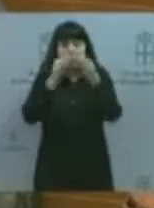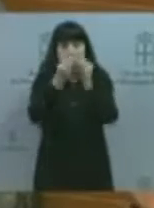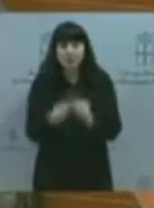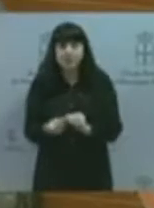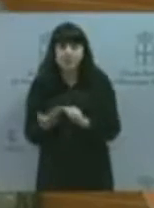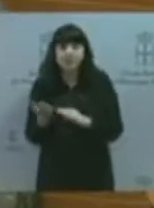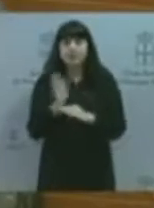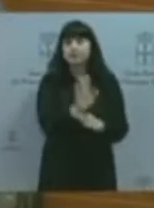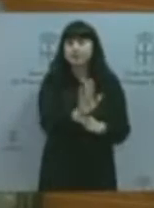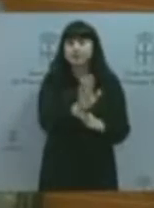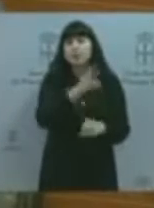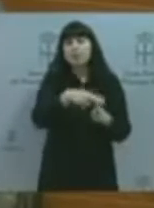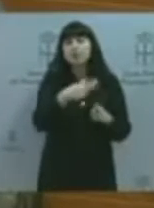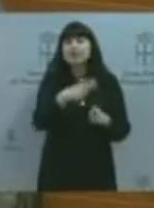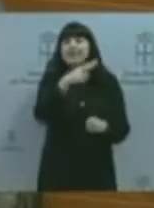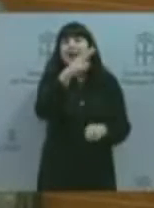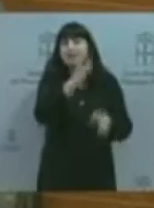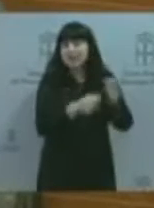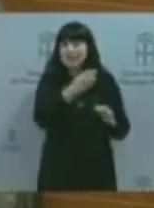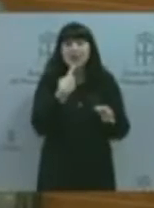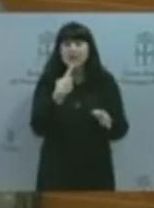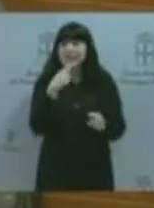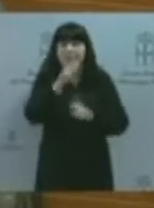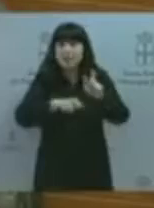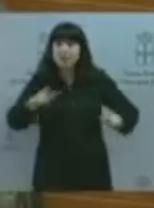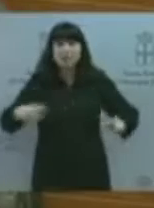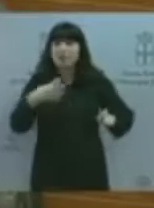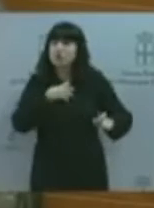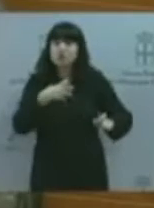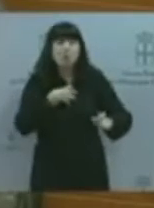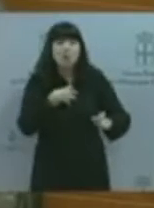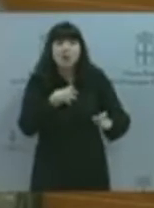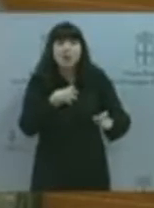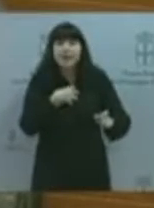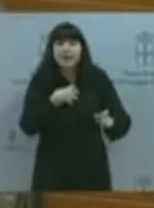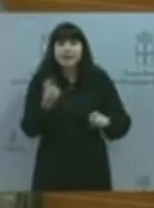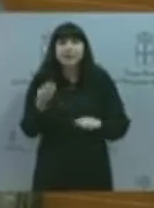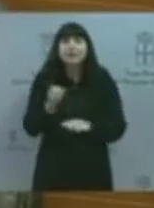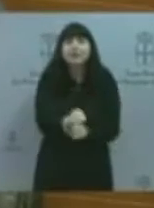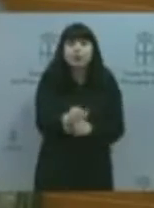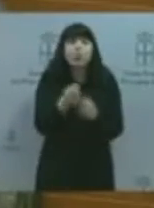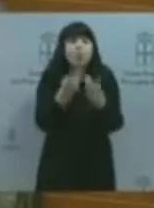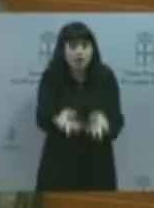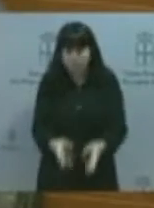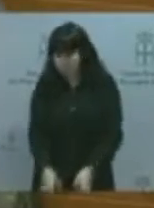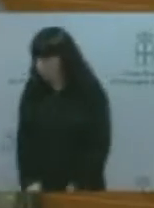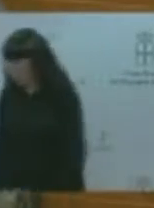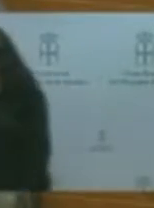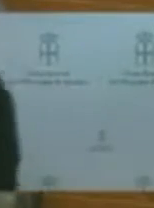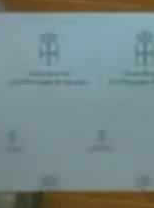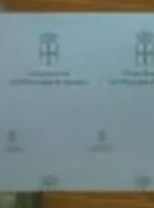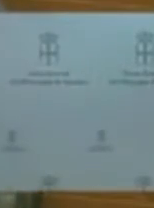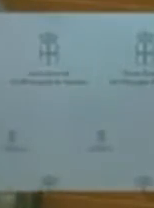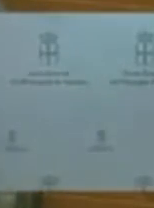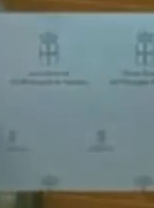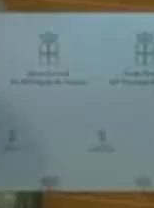la población no puede ser un elemento determinante de la financiación autonómica. Primera cuestión. Segunda cuestión, dice bien. El Gobierno que yo presido